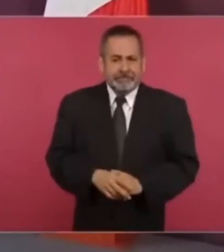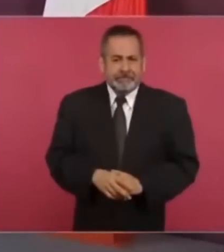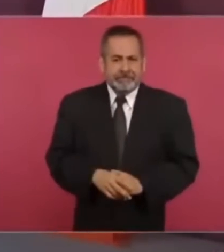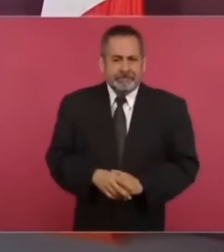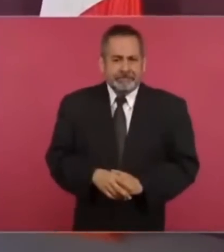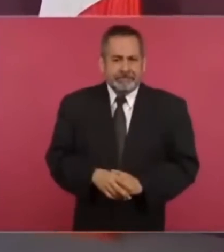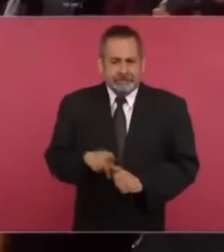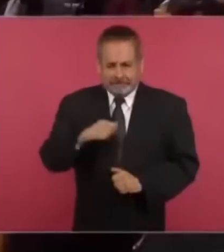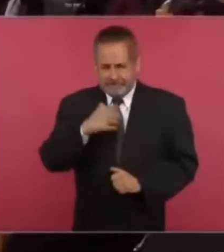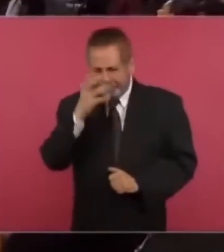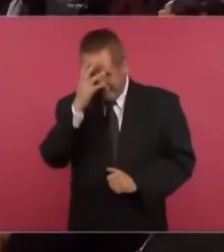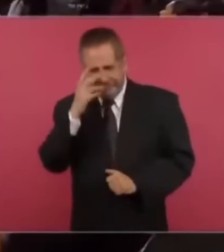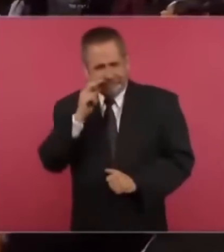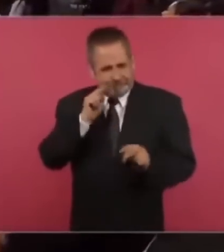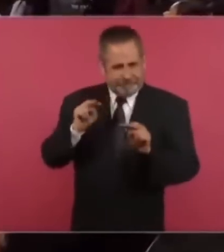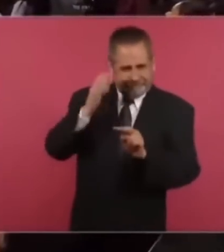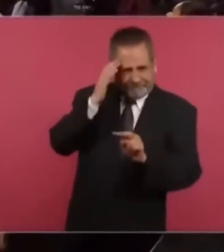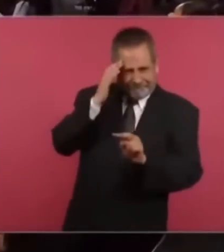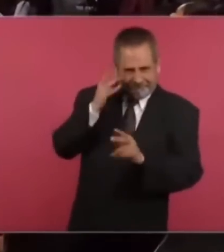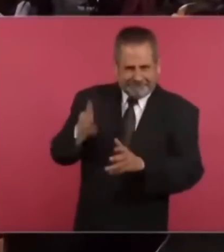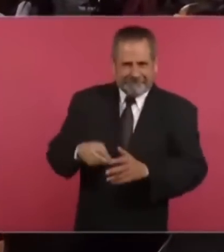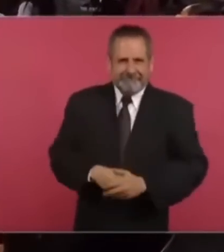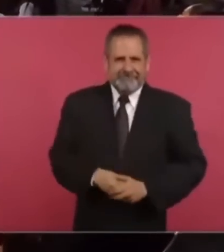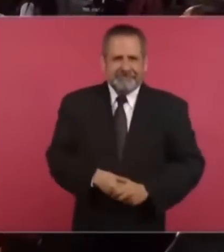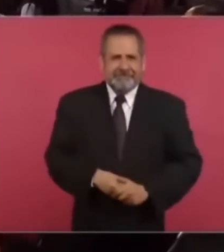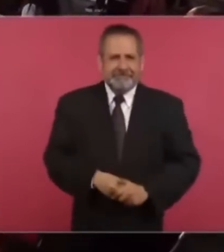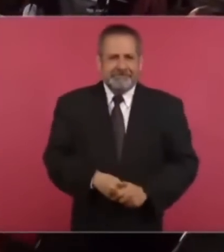Les va a dar pena, pero